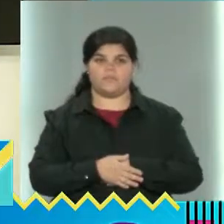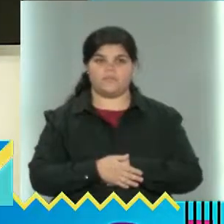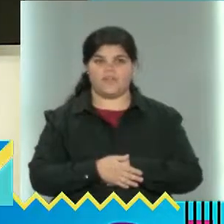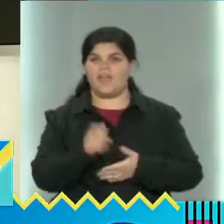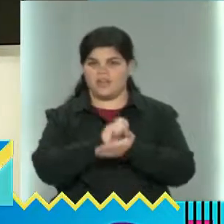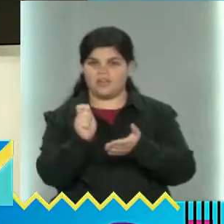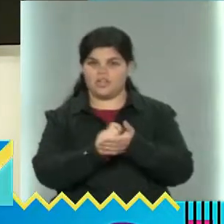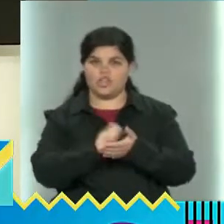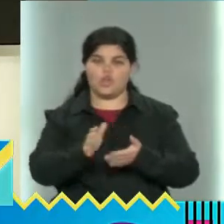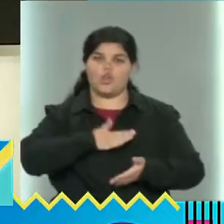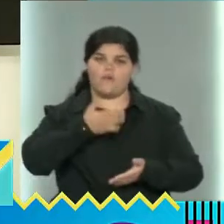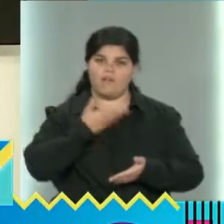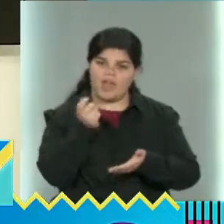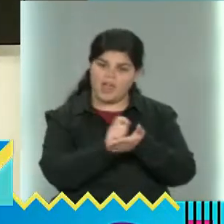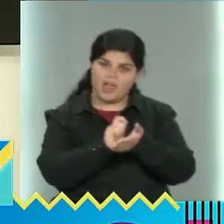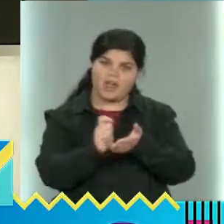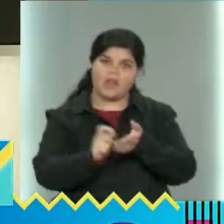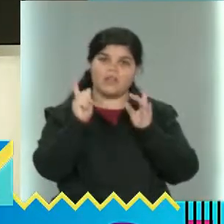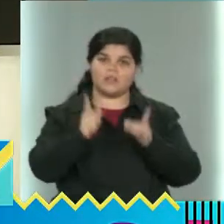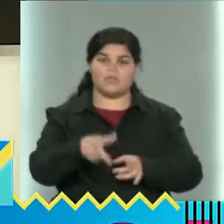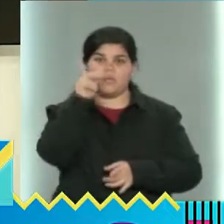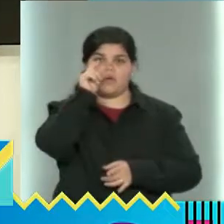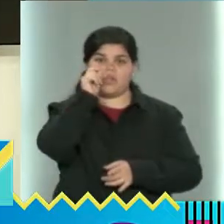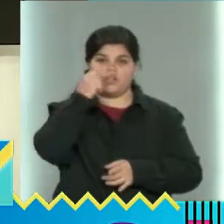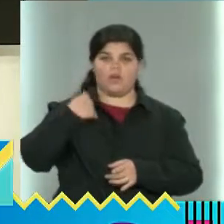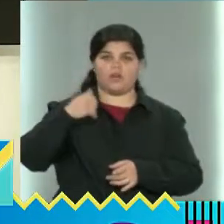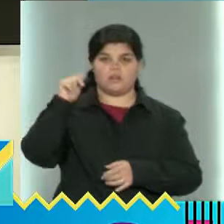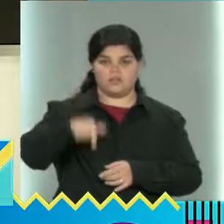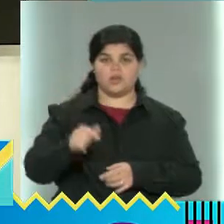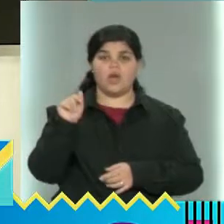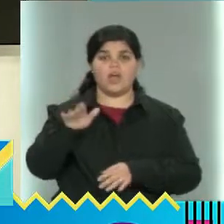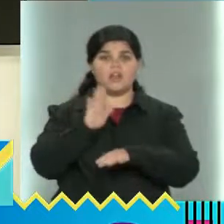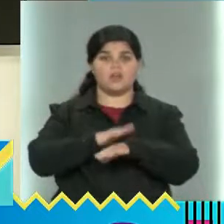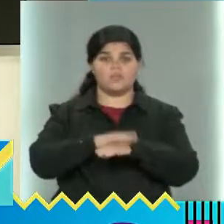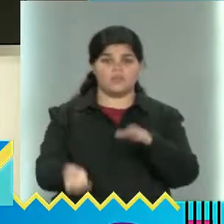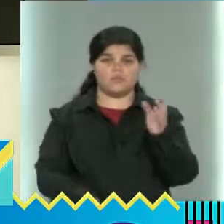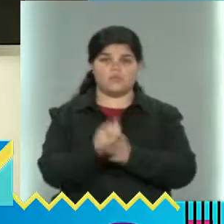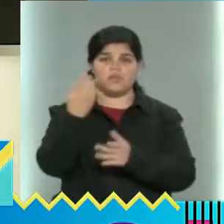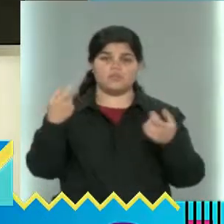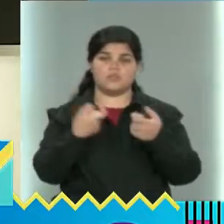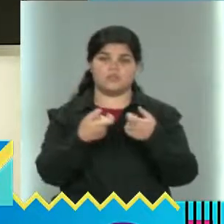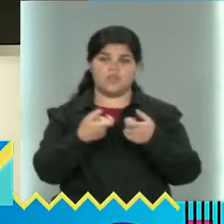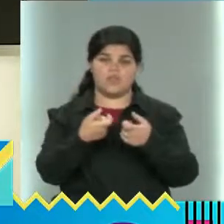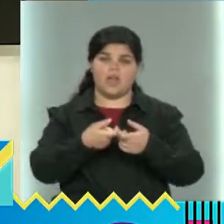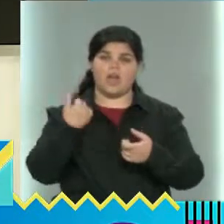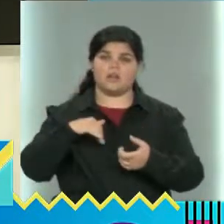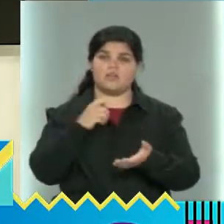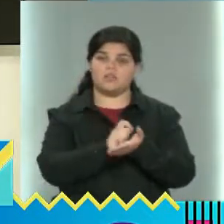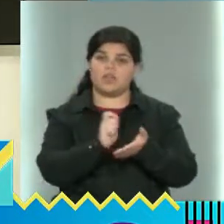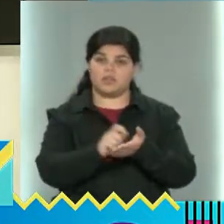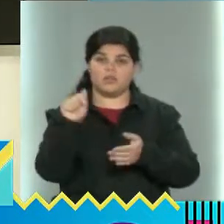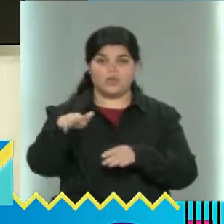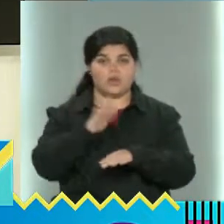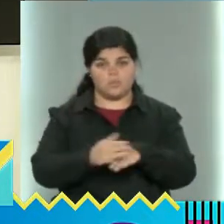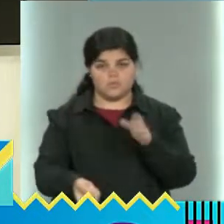dijimos, novelista, cuentista, político argentino. Fue el fundador de la Sociedad Argentina de Escritores. Bueno,